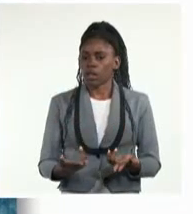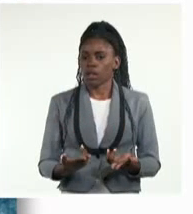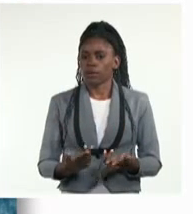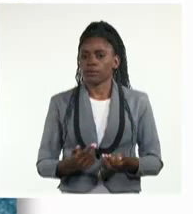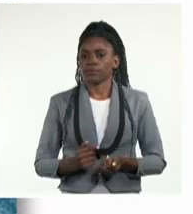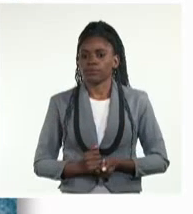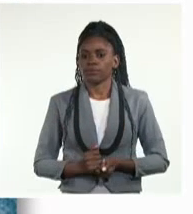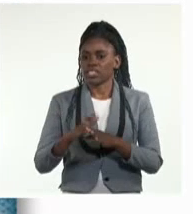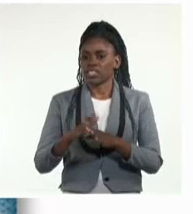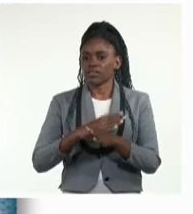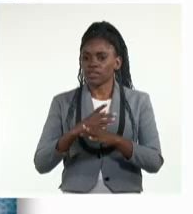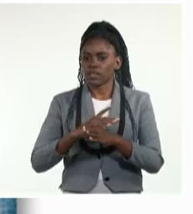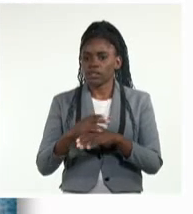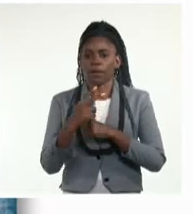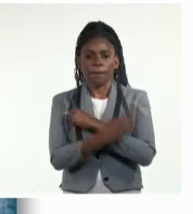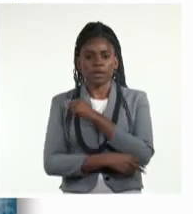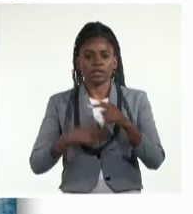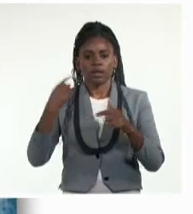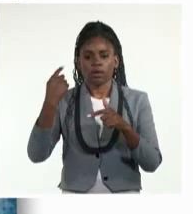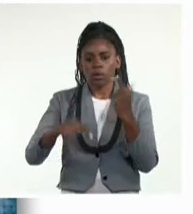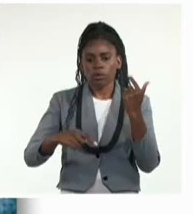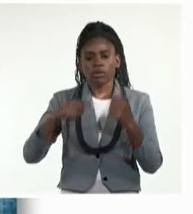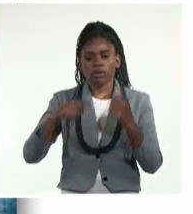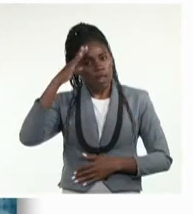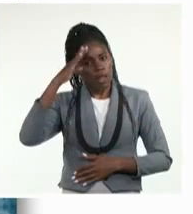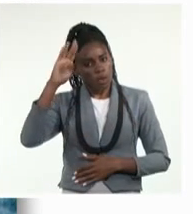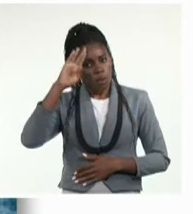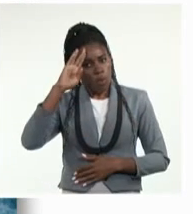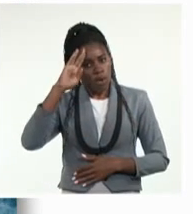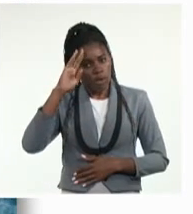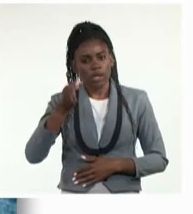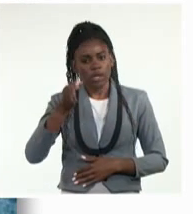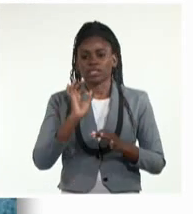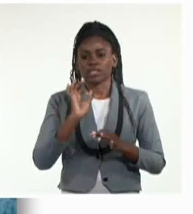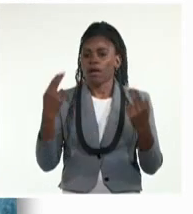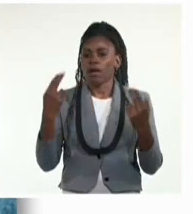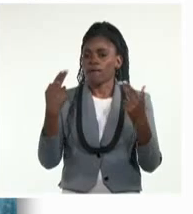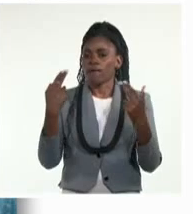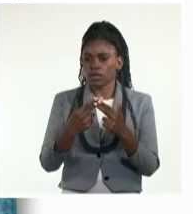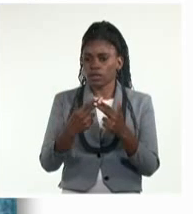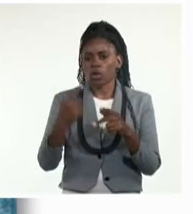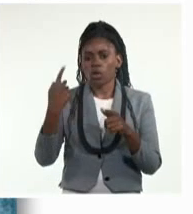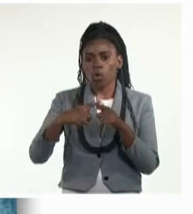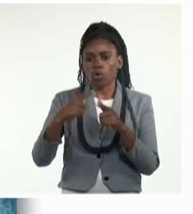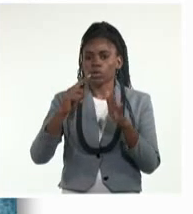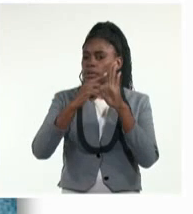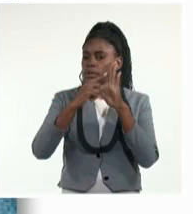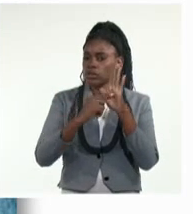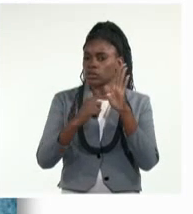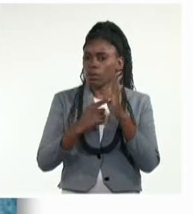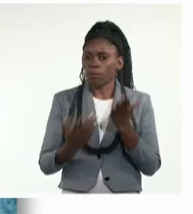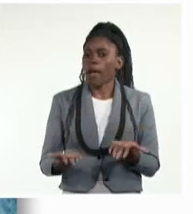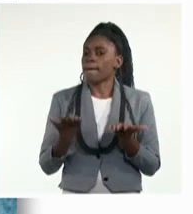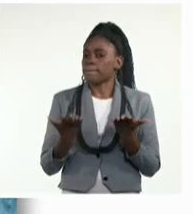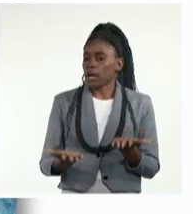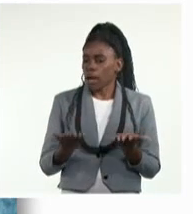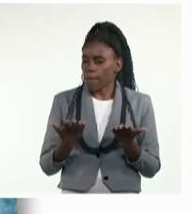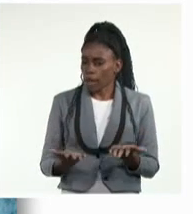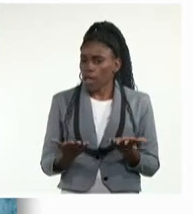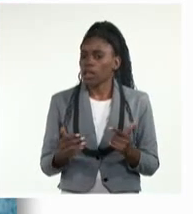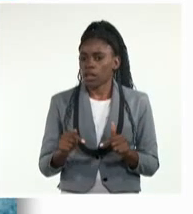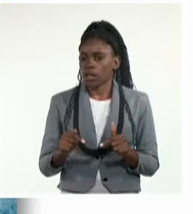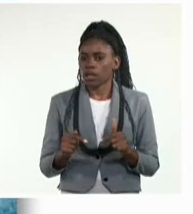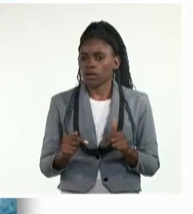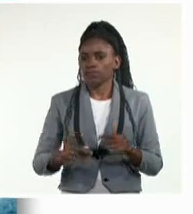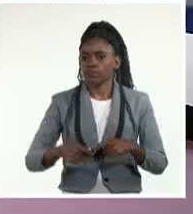ausencia de intervención de dicho ministerio en esa presunta cesión es otro elemento de peso que sostiene la invalidez de los derechos